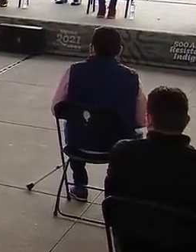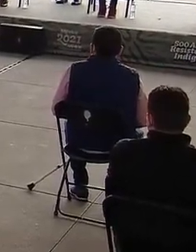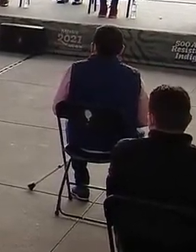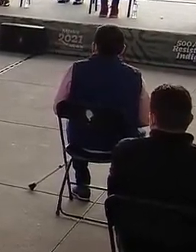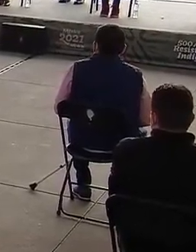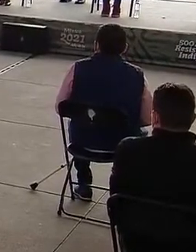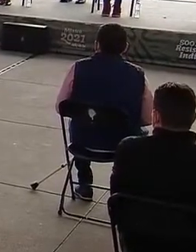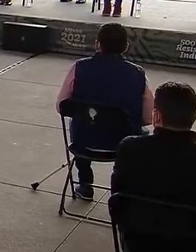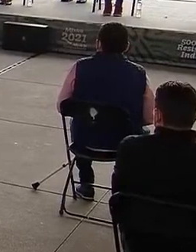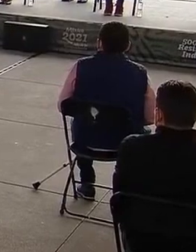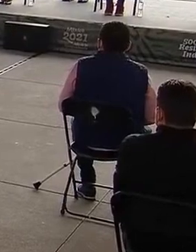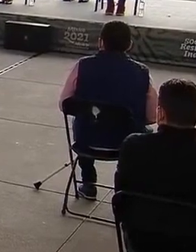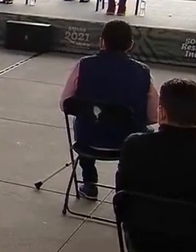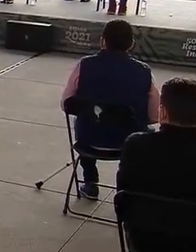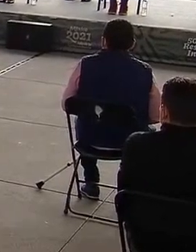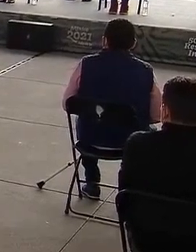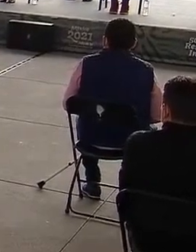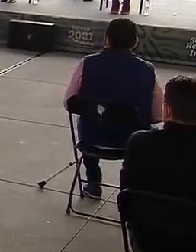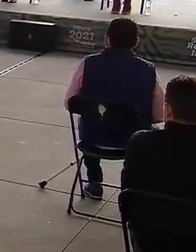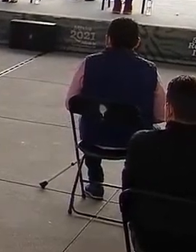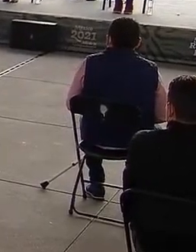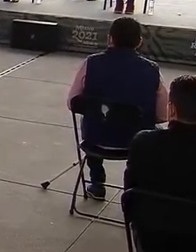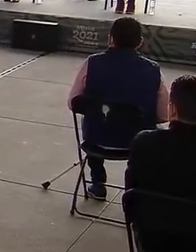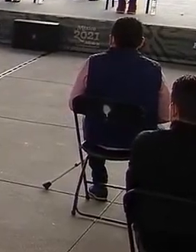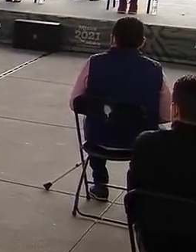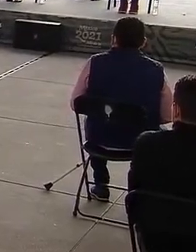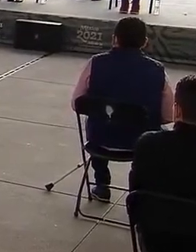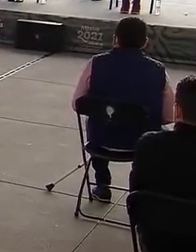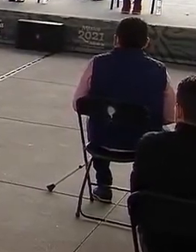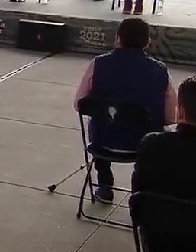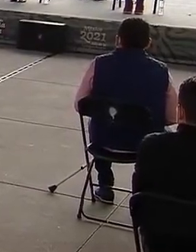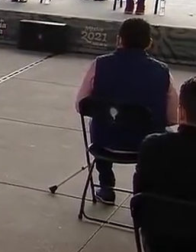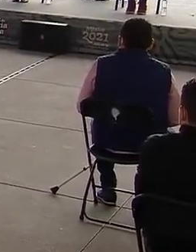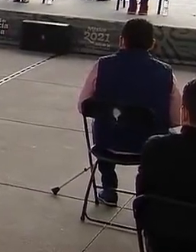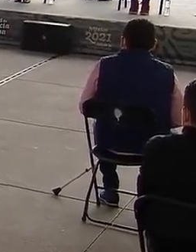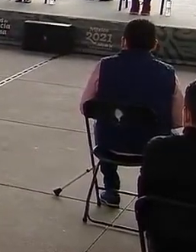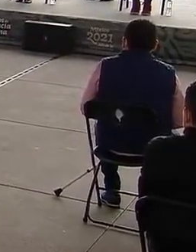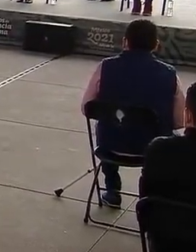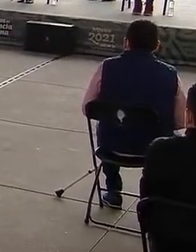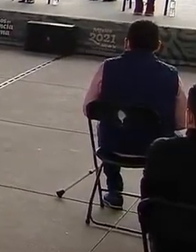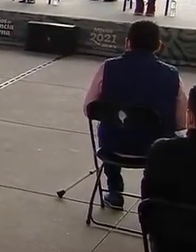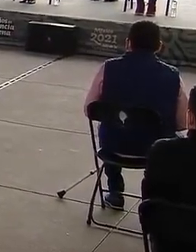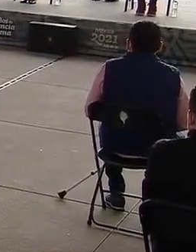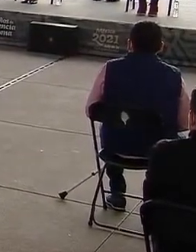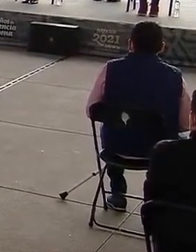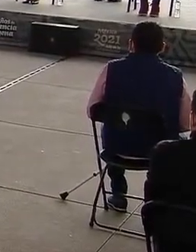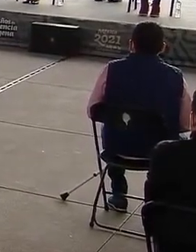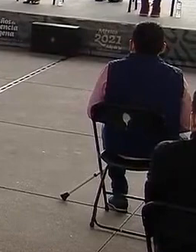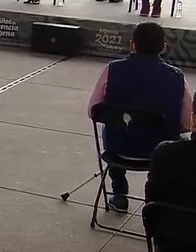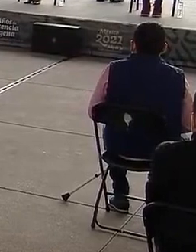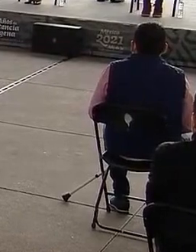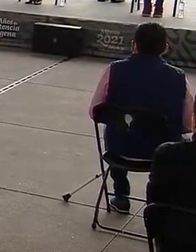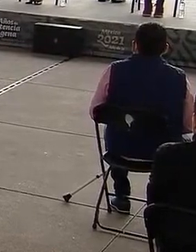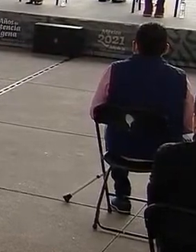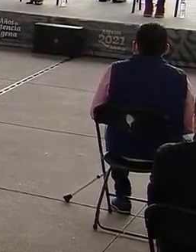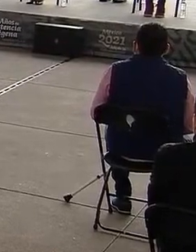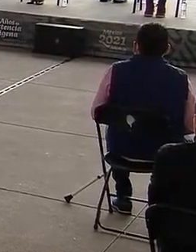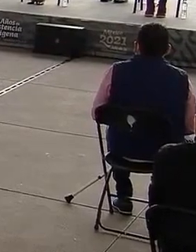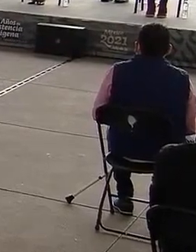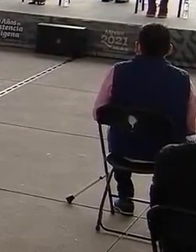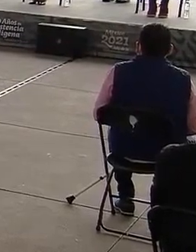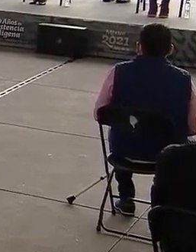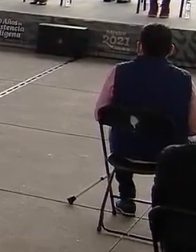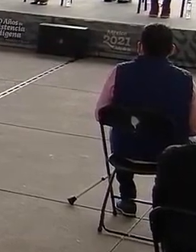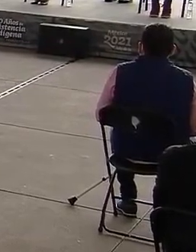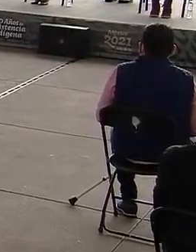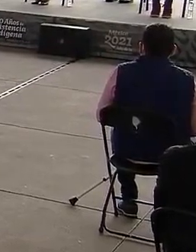Watkanuwarag zawagwego, Kasanahoe Skaidir Yujats, Wakatahuni ni Wagitaroda, Kanyagahaga,